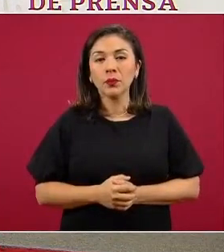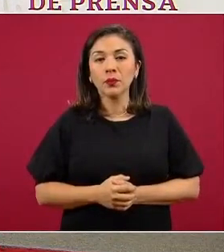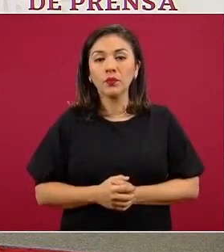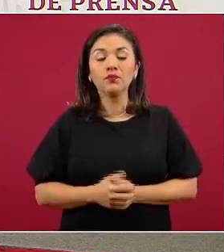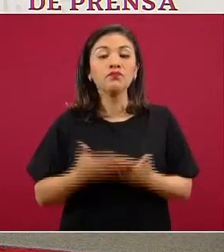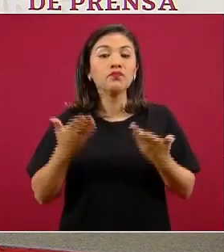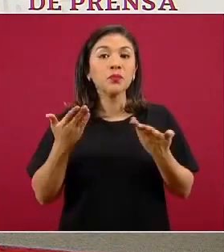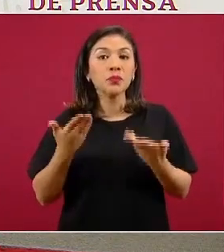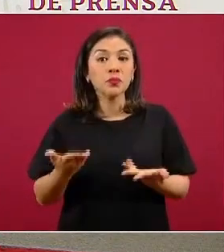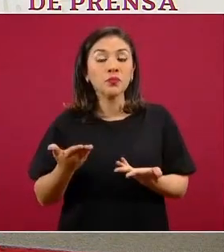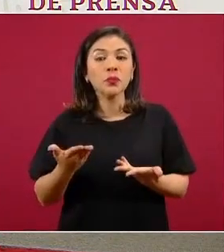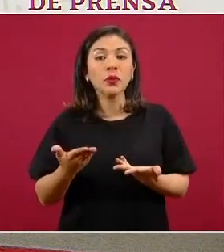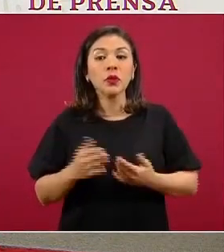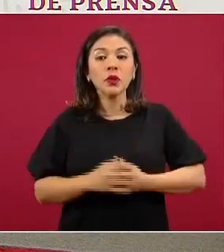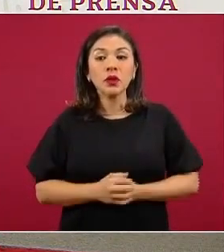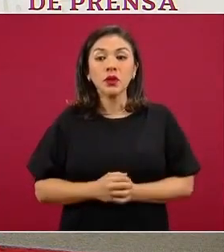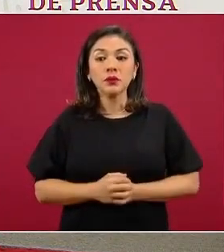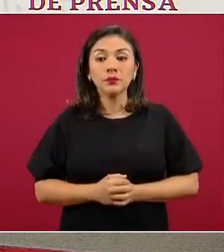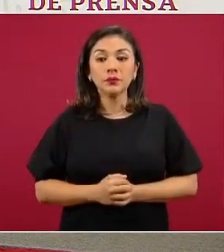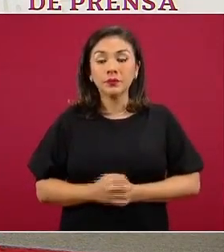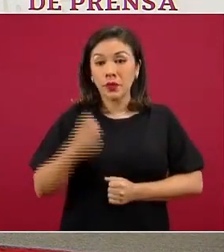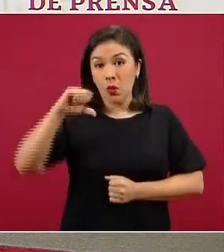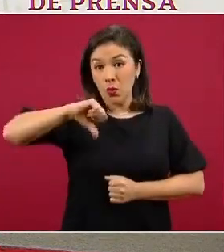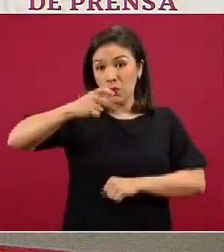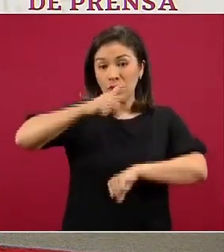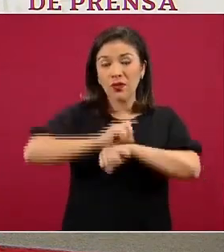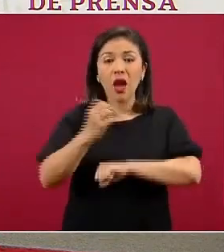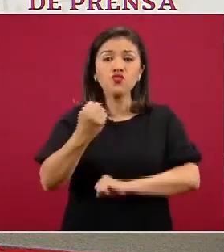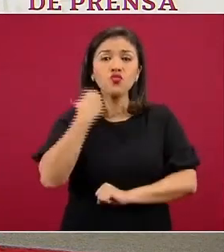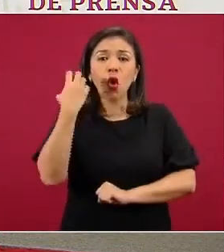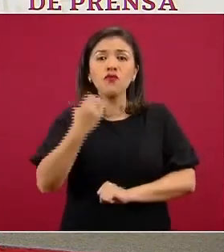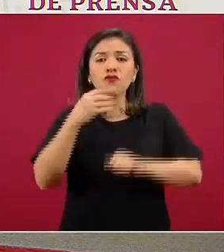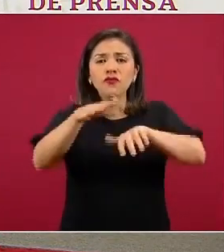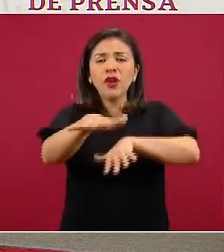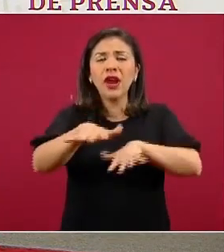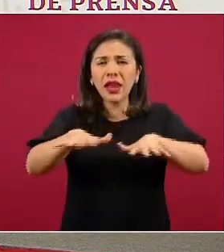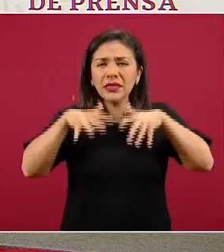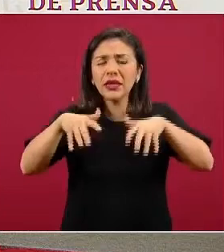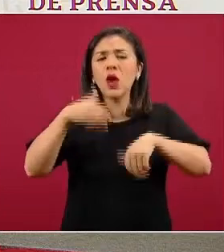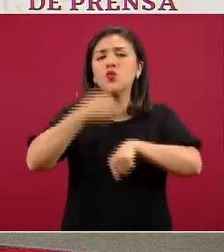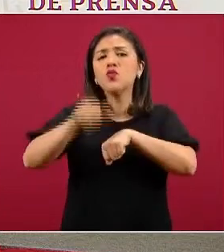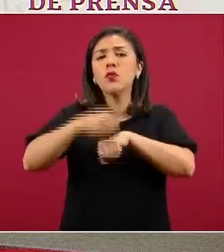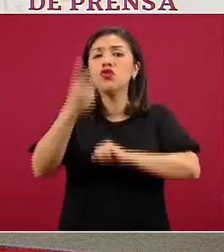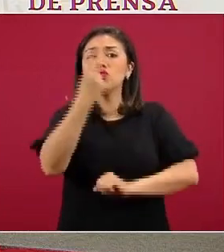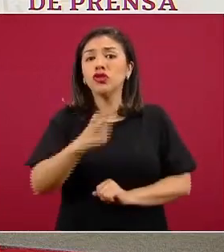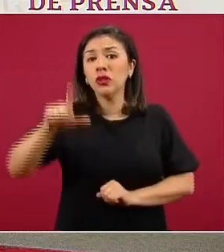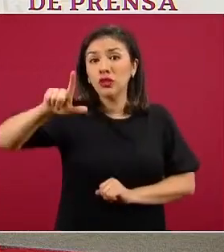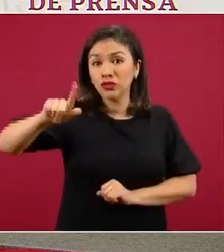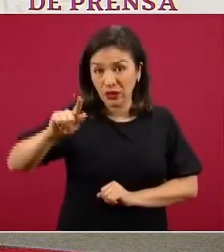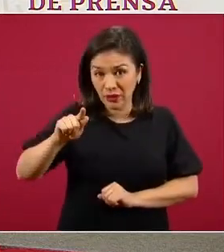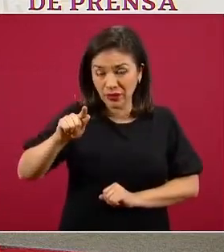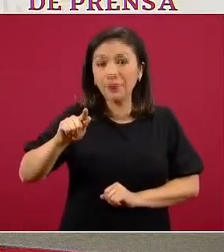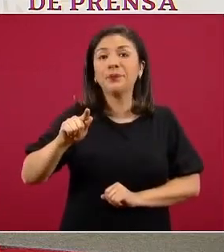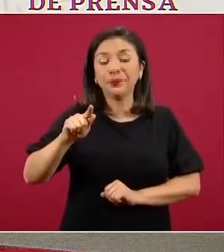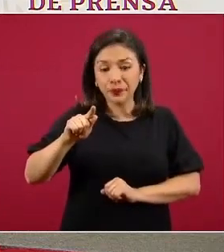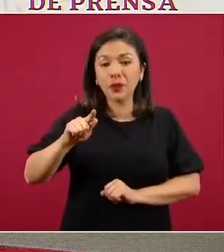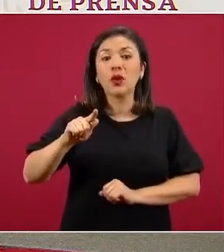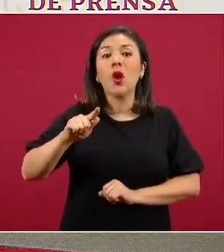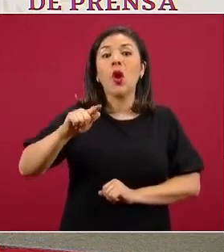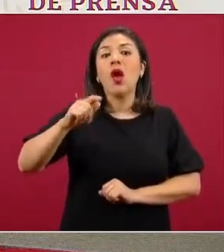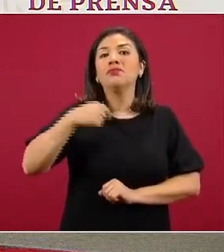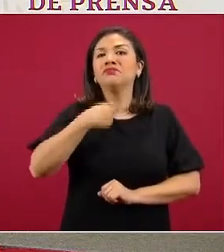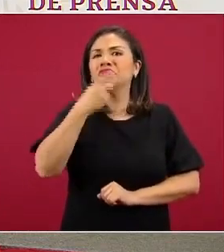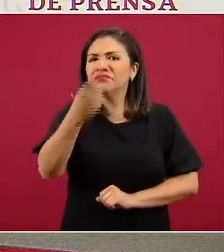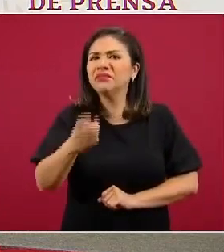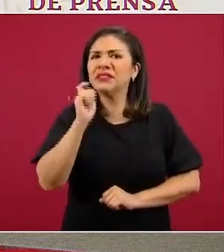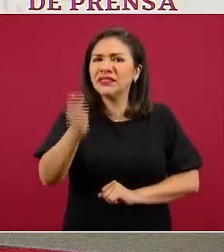Bueno, pues esta es la conferencia vespertina número 270 y cuando hacemos este hincapié de